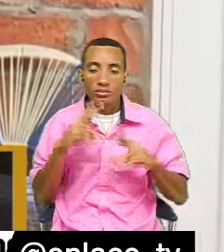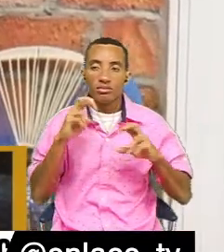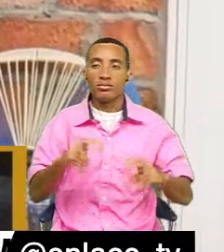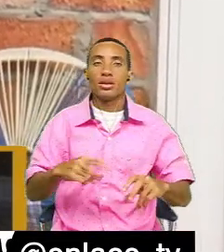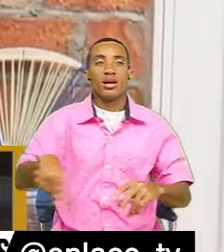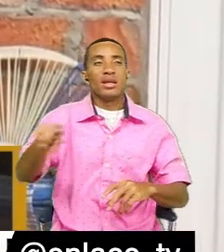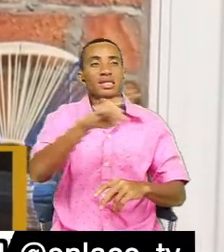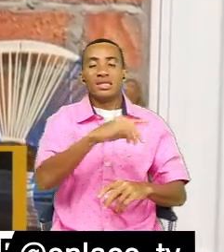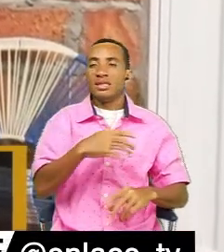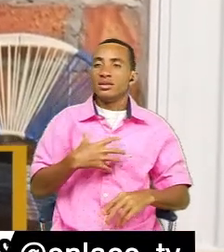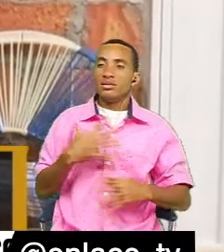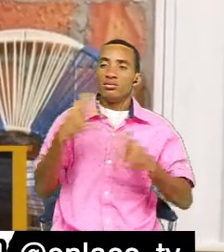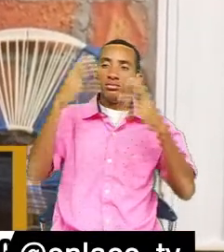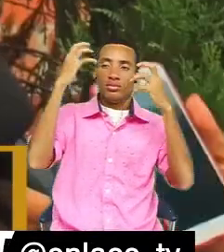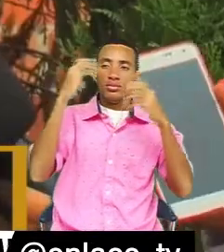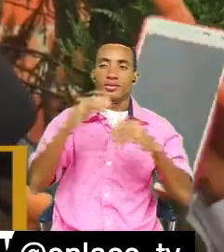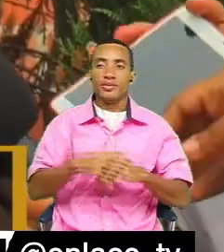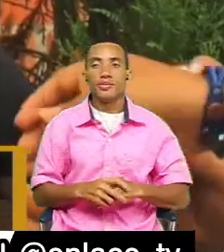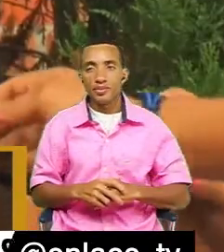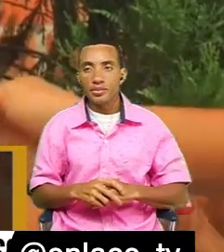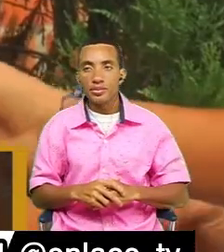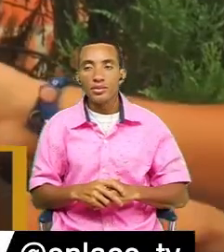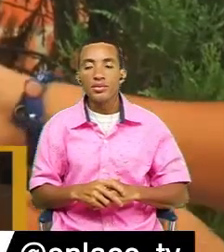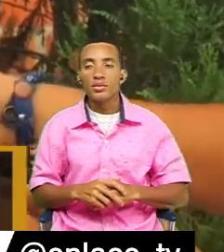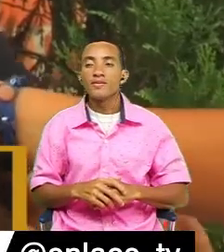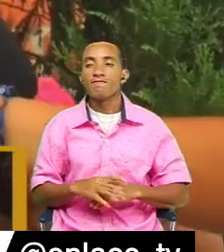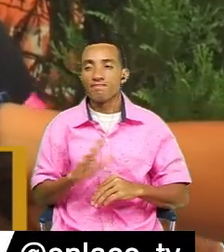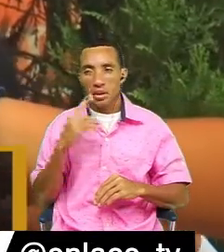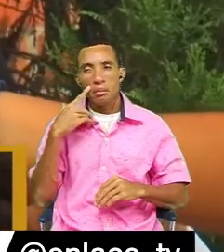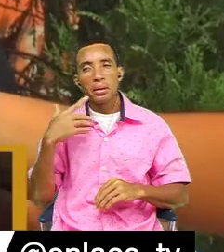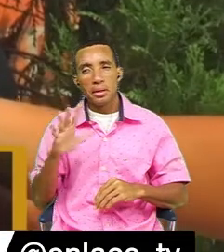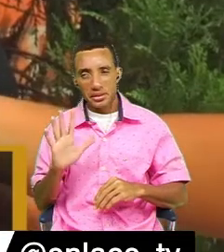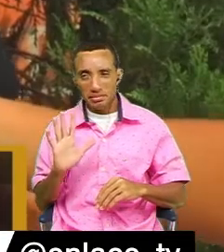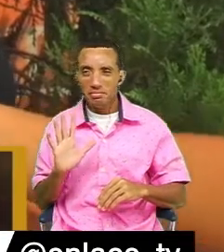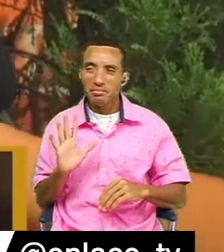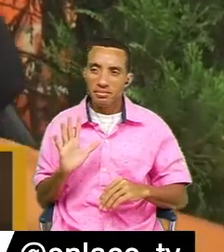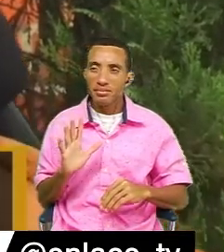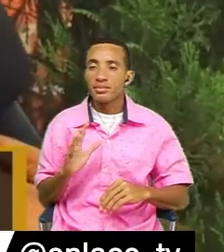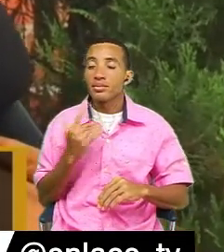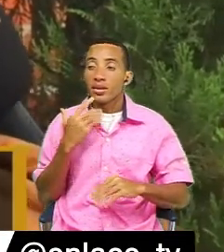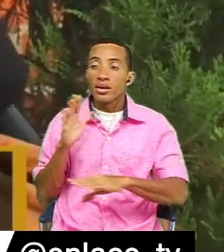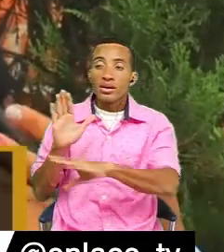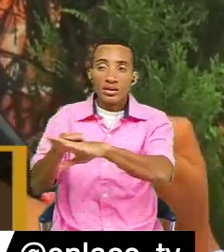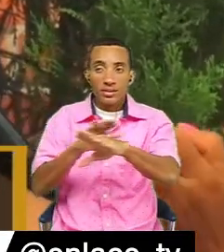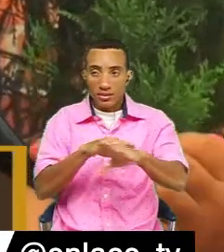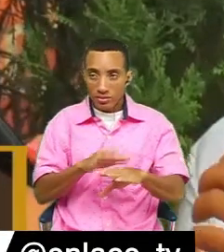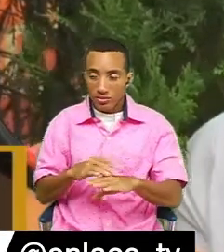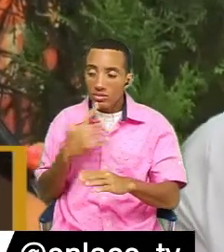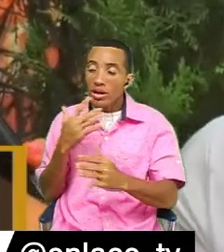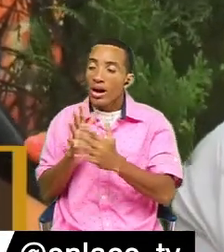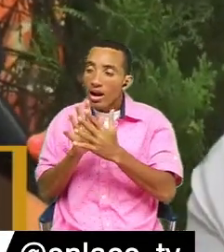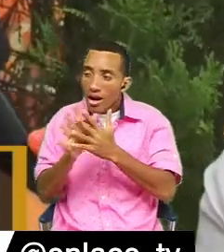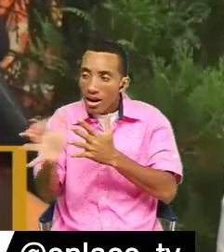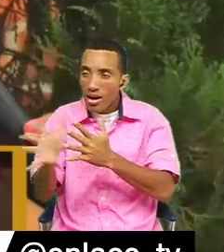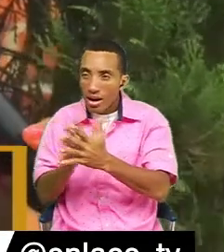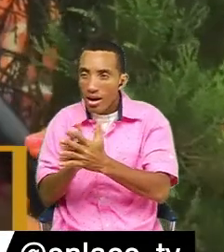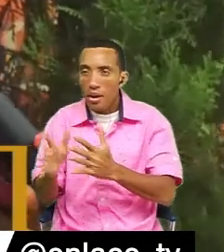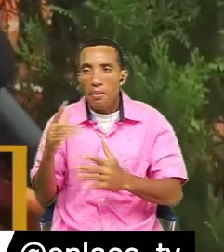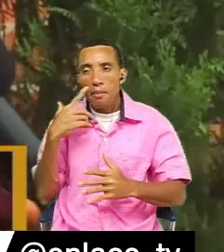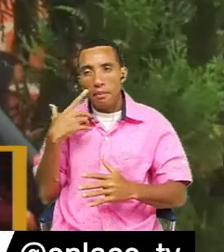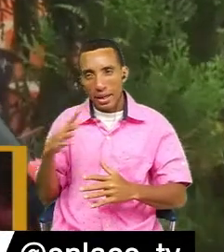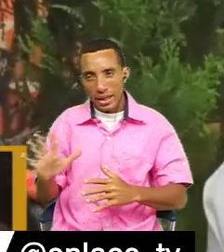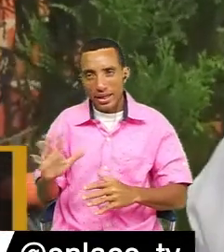conmoción en ese sector de la ciudad. Hay unos vínculos ya que ya la misma ciudadanía nos está estableciendo. Parece que hay una